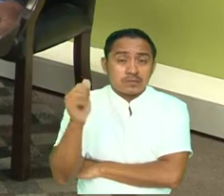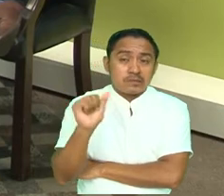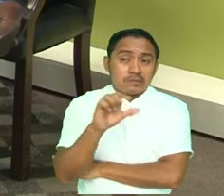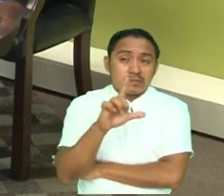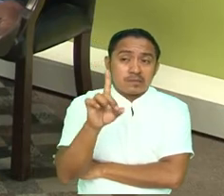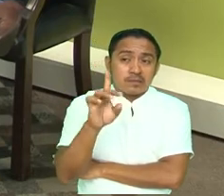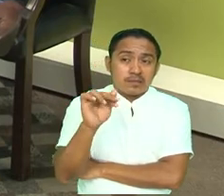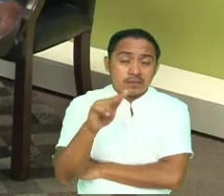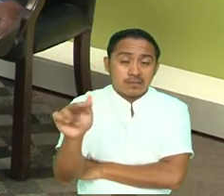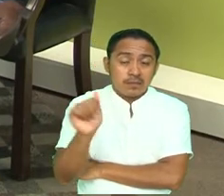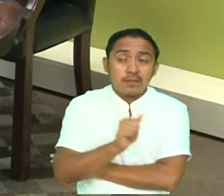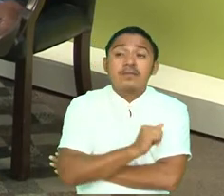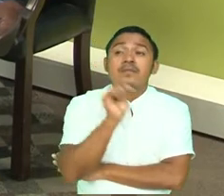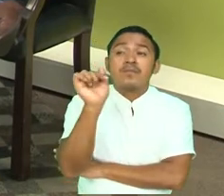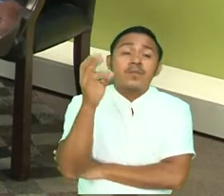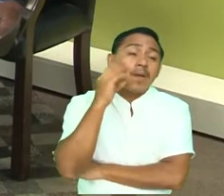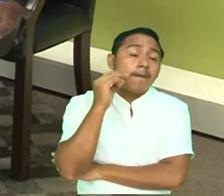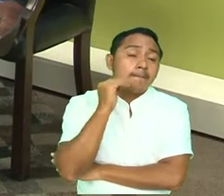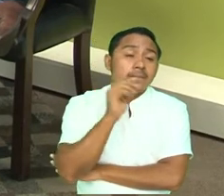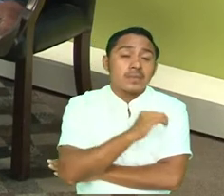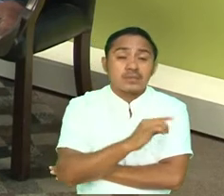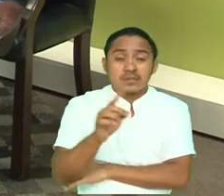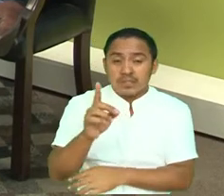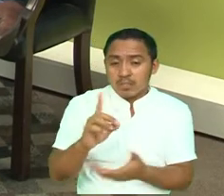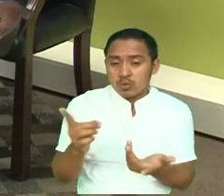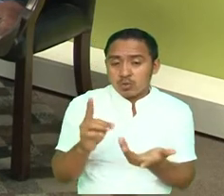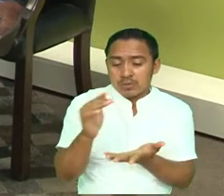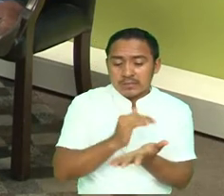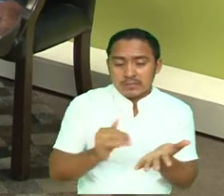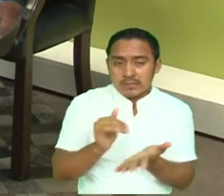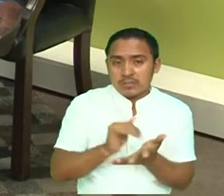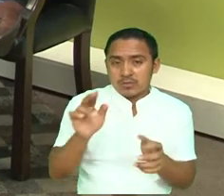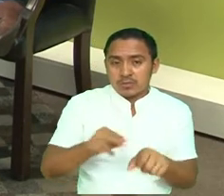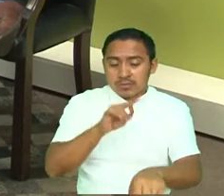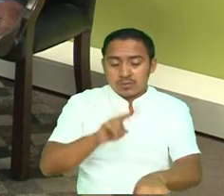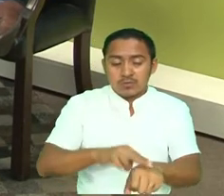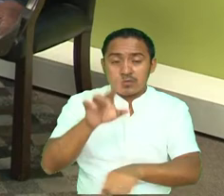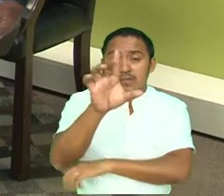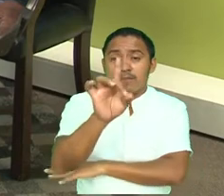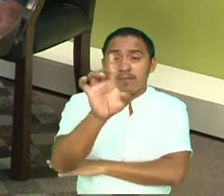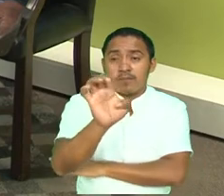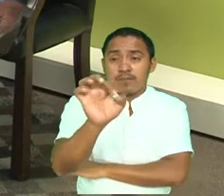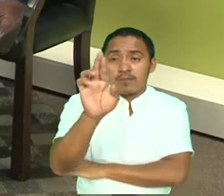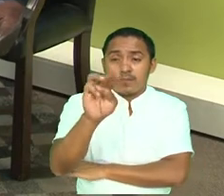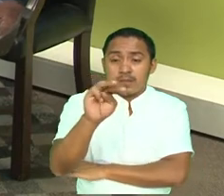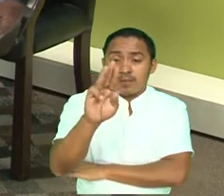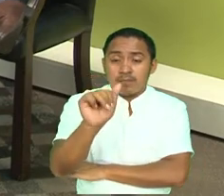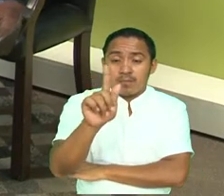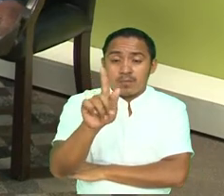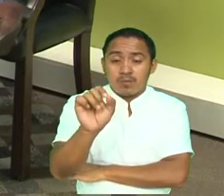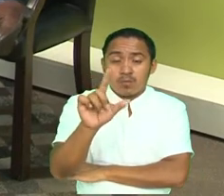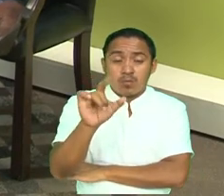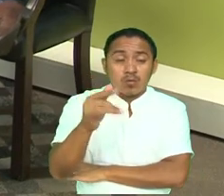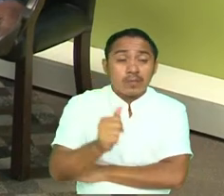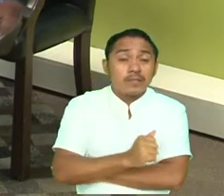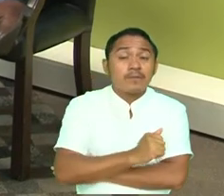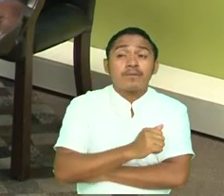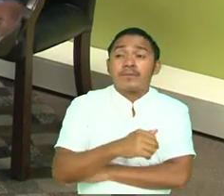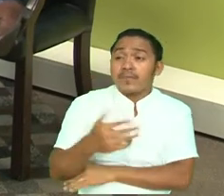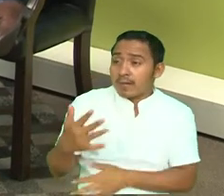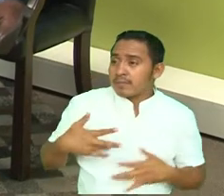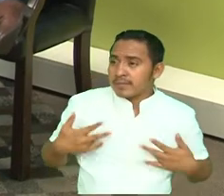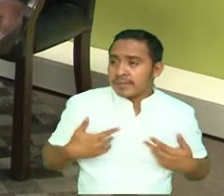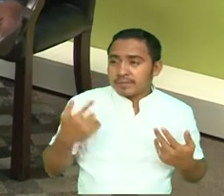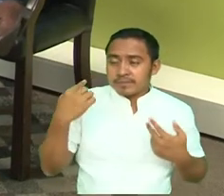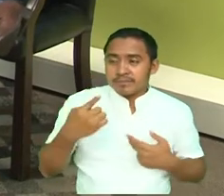Centro Nacional de Dermatología, ubicado en el distrito número 2 de Managua. Bienvenido, doctor. Muchas gracias por la invitación. Mucho gusto, bueno, por estar